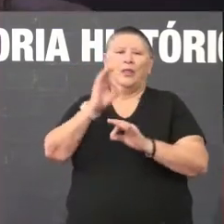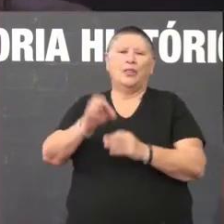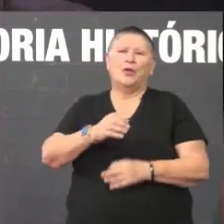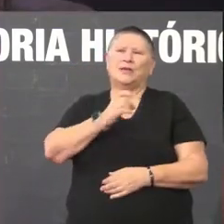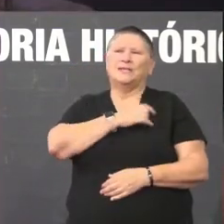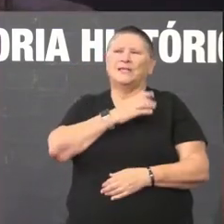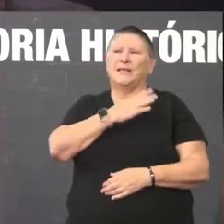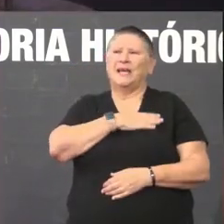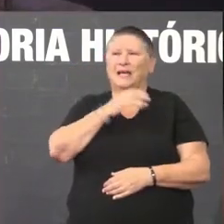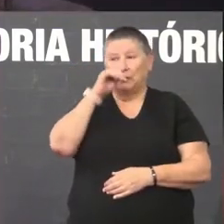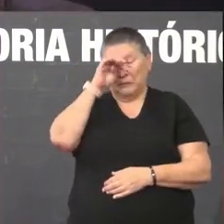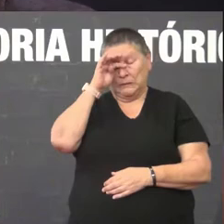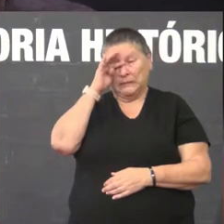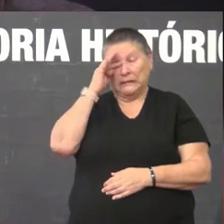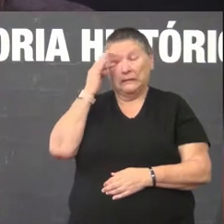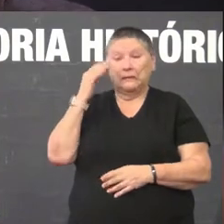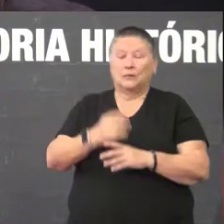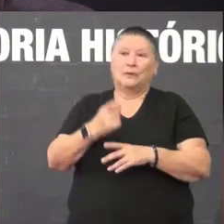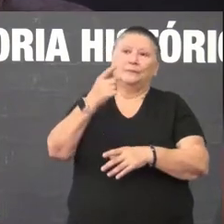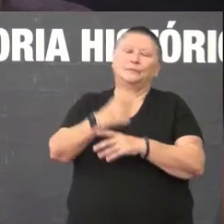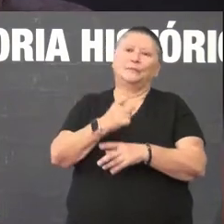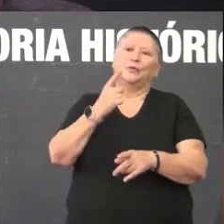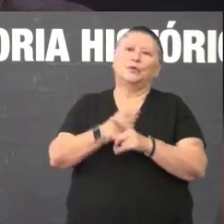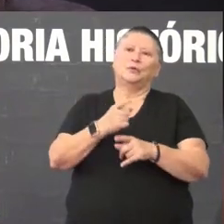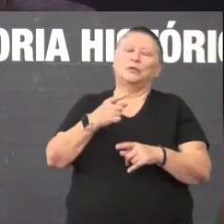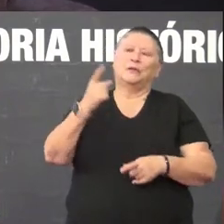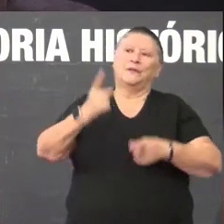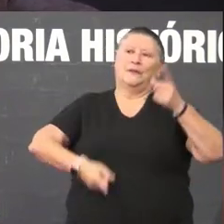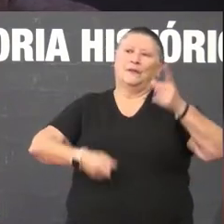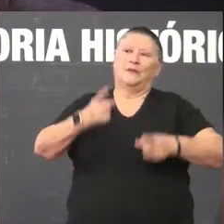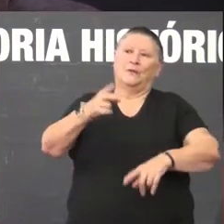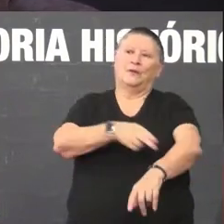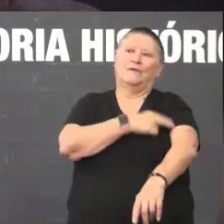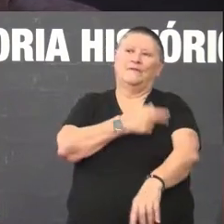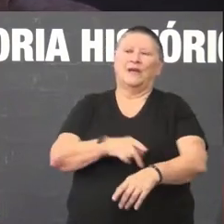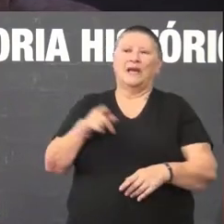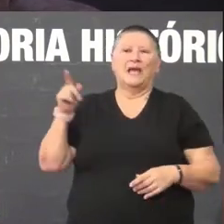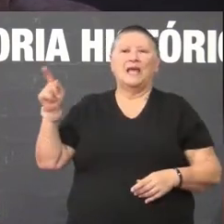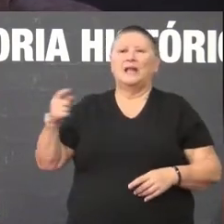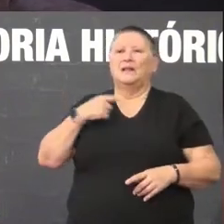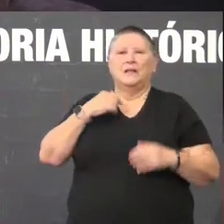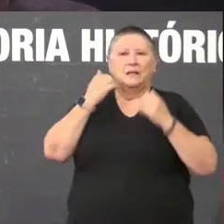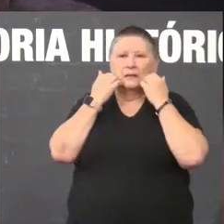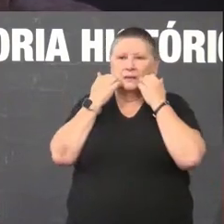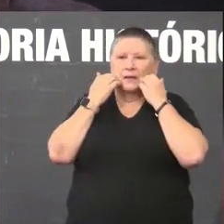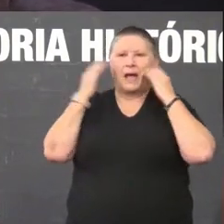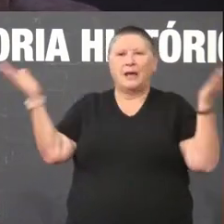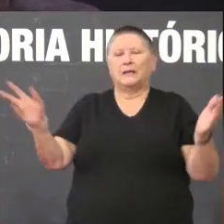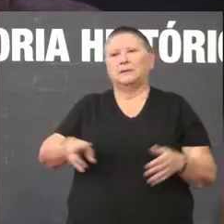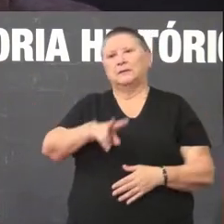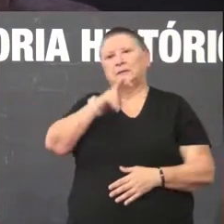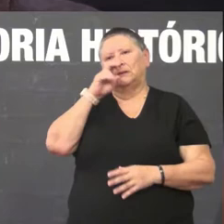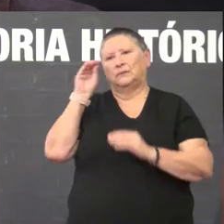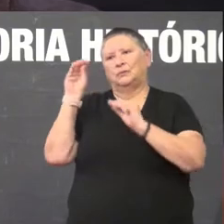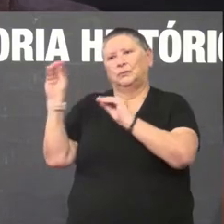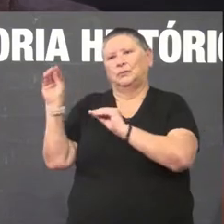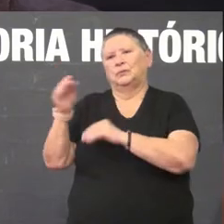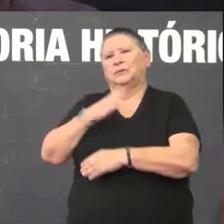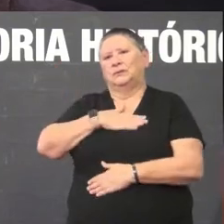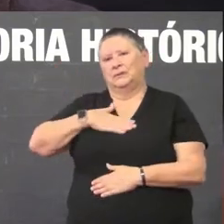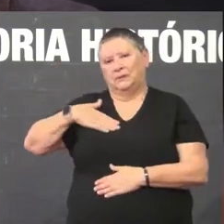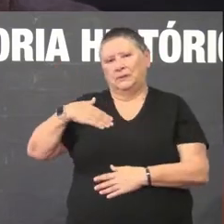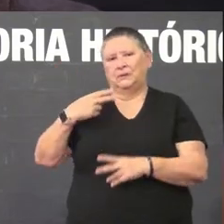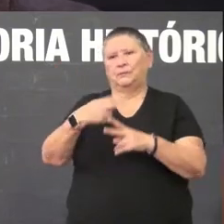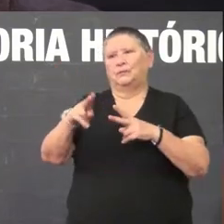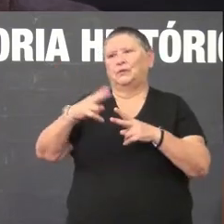a dictadura franquista, e, como él mesmo asegura, un anarquista de aspiración, unha ideoloxía na que se iniciou